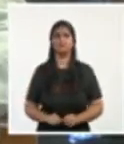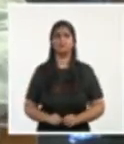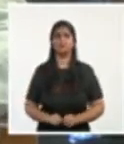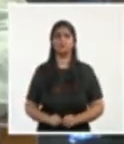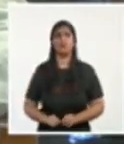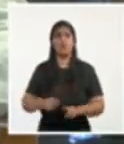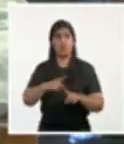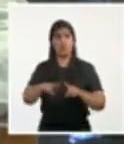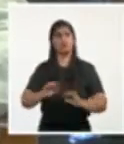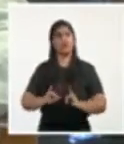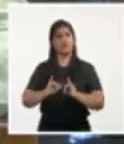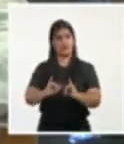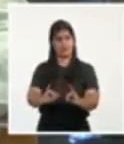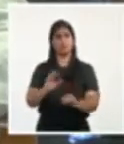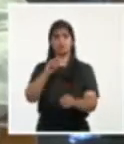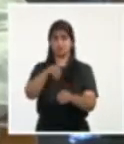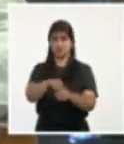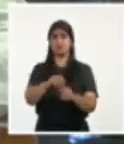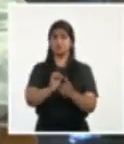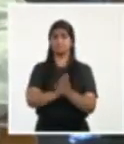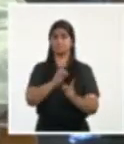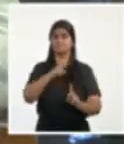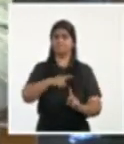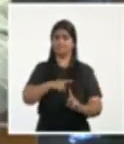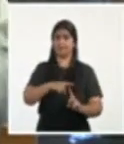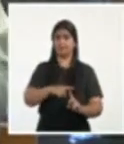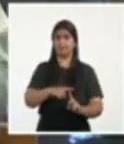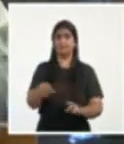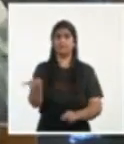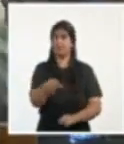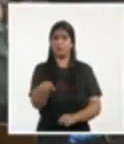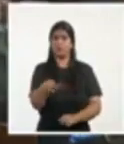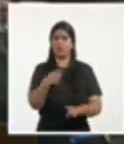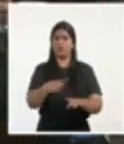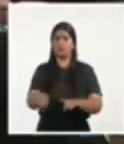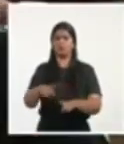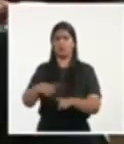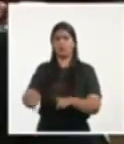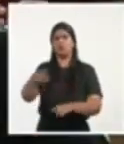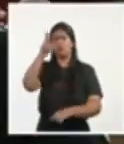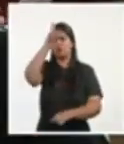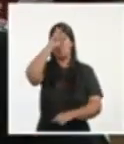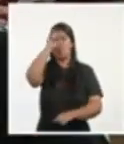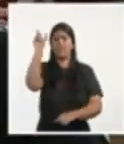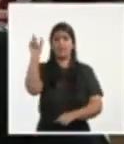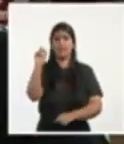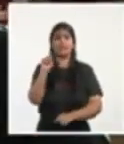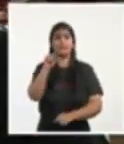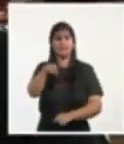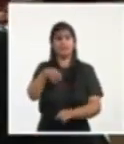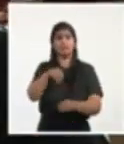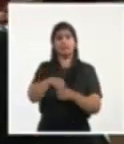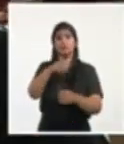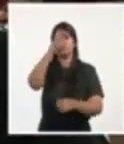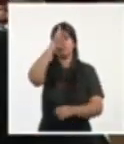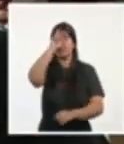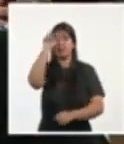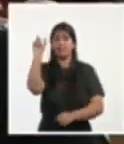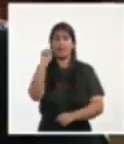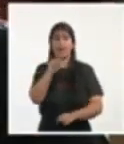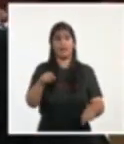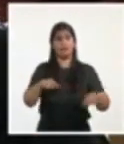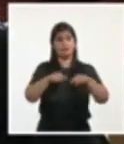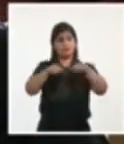Matanzas, y nos pasa también en otro hospital, hemos tenido que habilitar pasillos en los hospitales. A veces ven la foto y se ven un